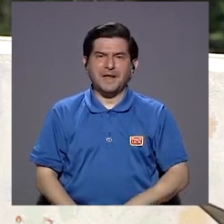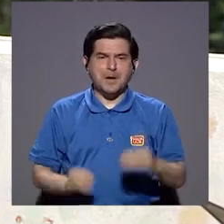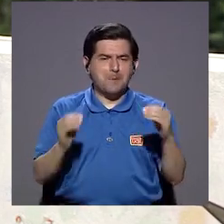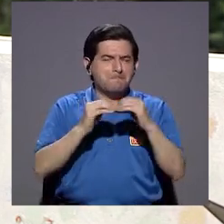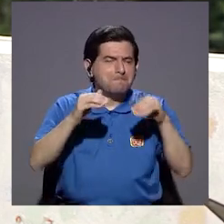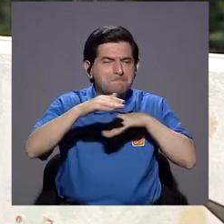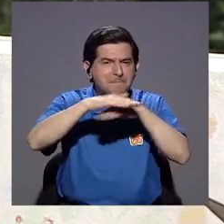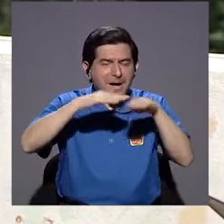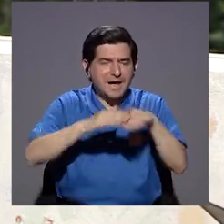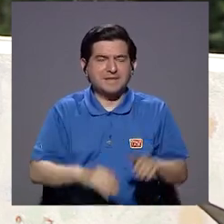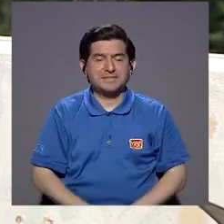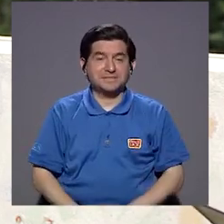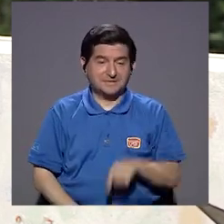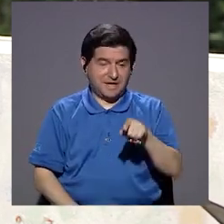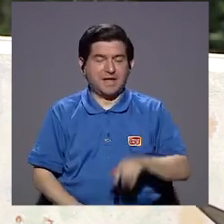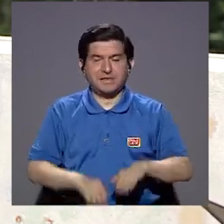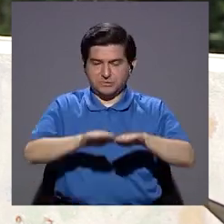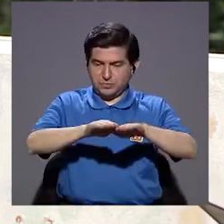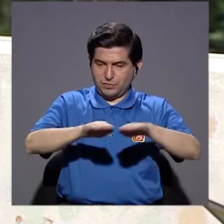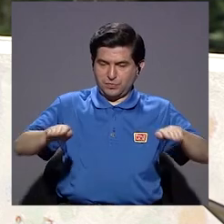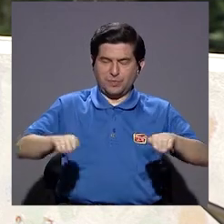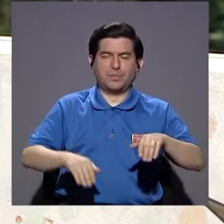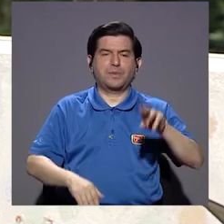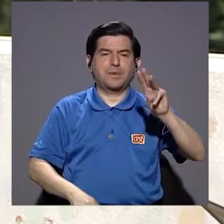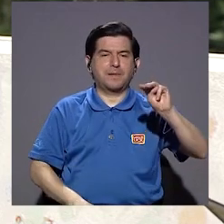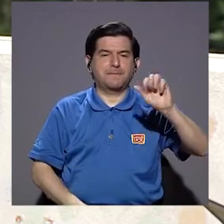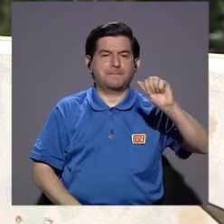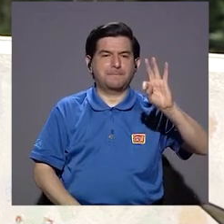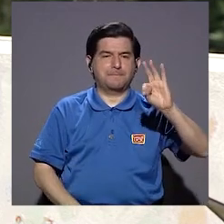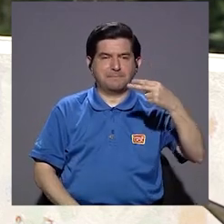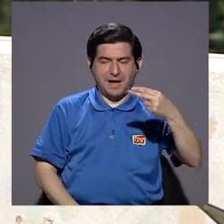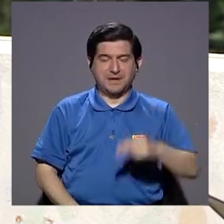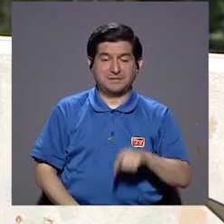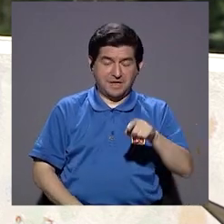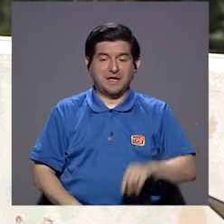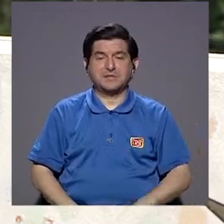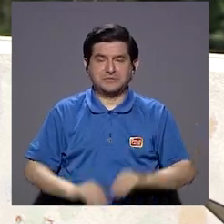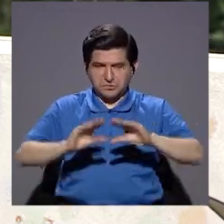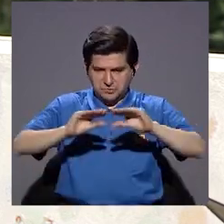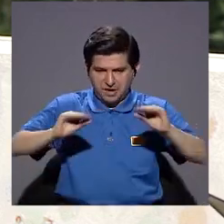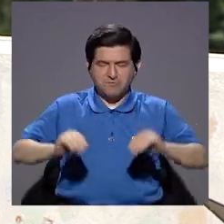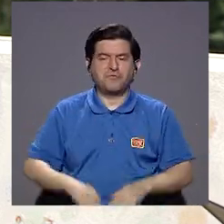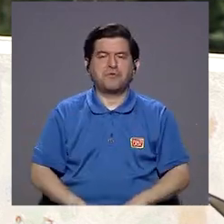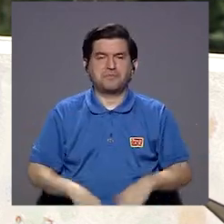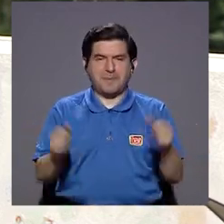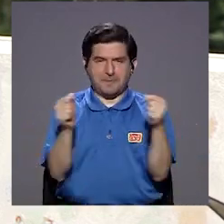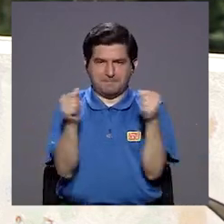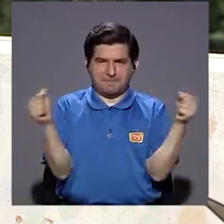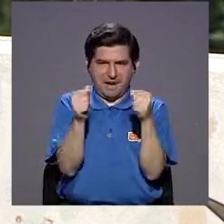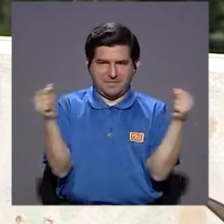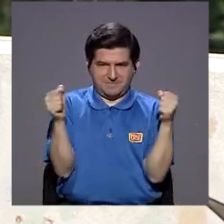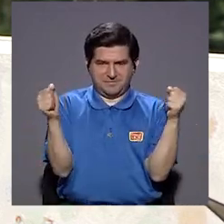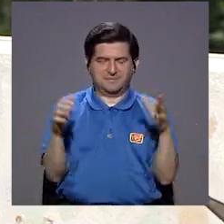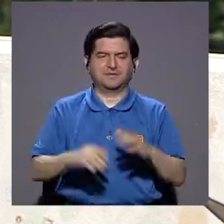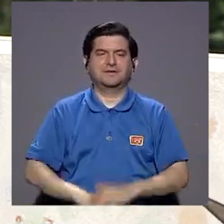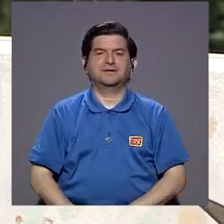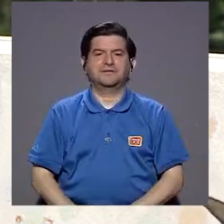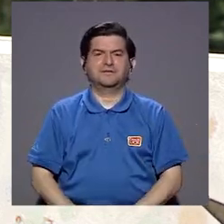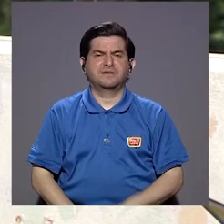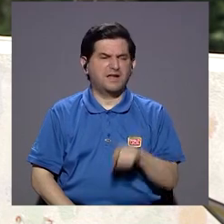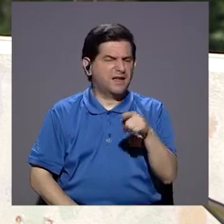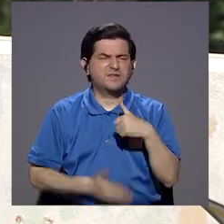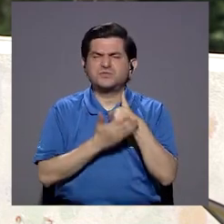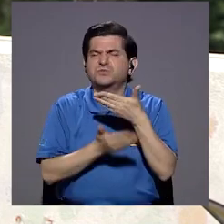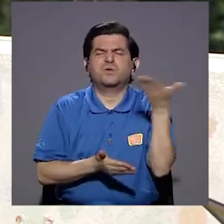lo más básico es el mat de yoga. Se le dice mat, pero es la alfombra de yoga, es una alfombra de plástico. ¿Que para